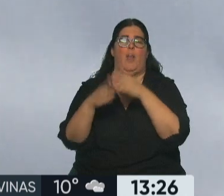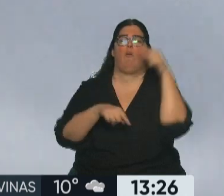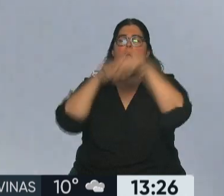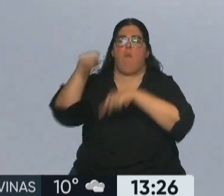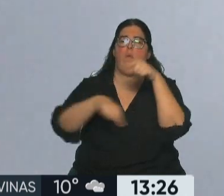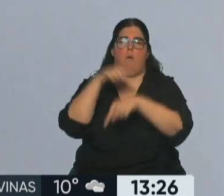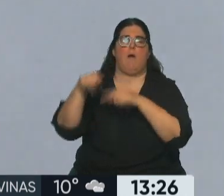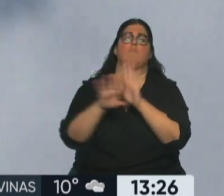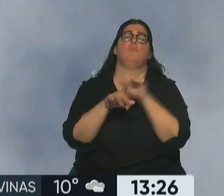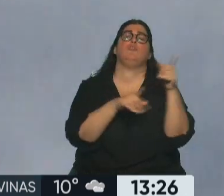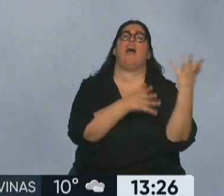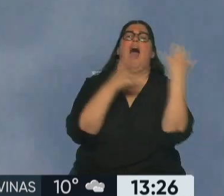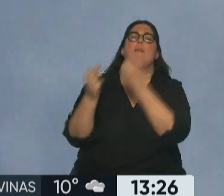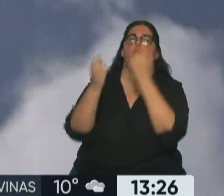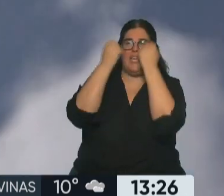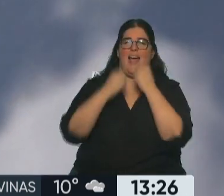organización jihadista